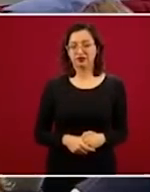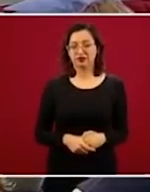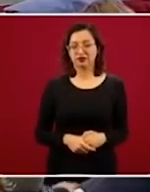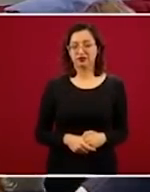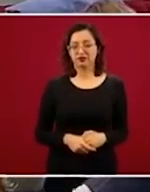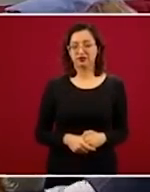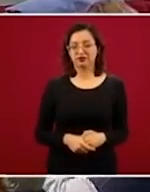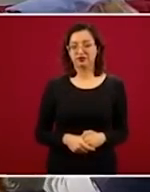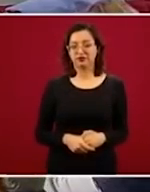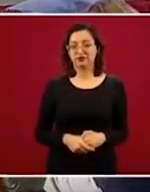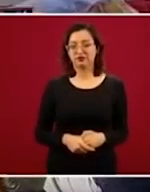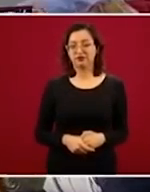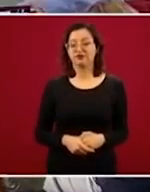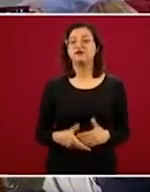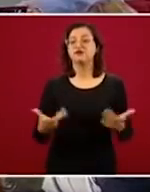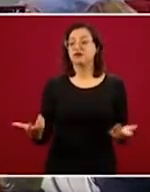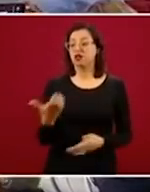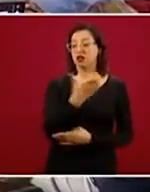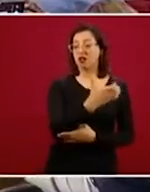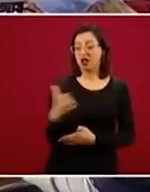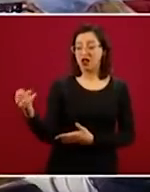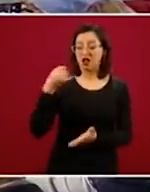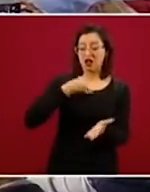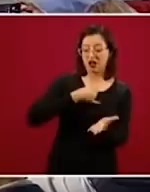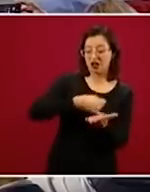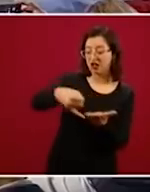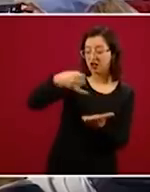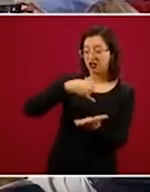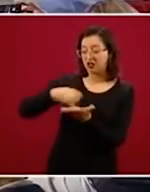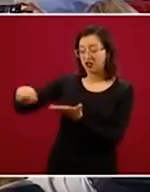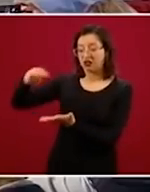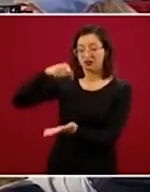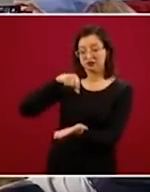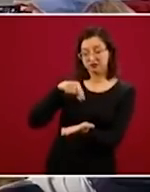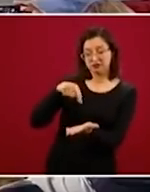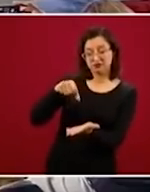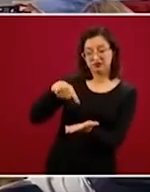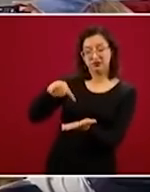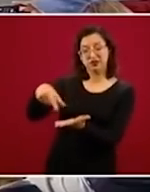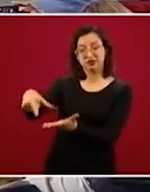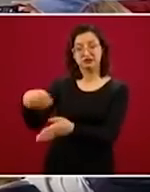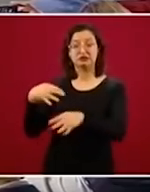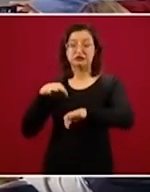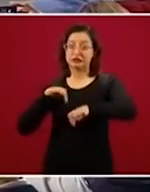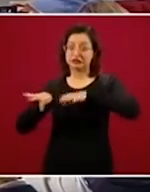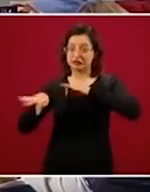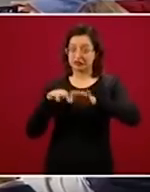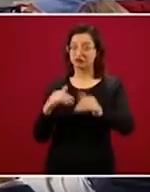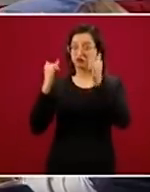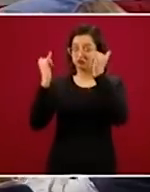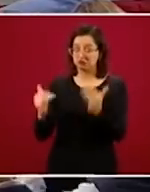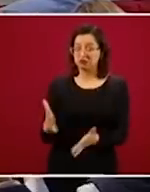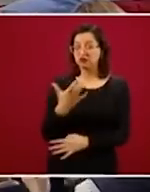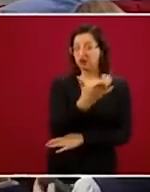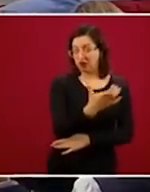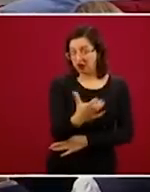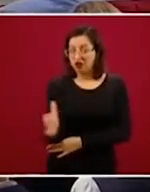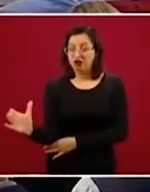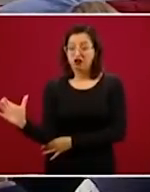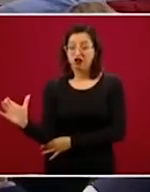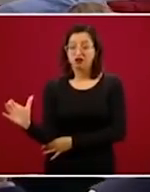en el caso de sembrando vida que es un trabajo de campo